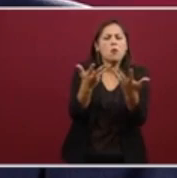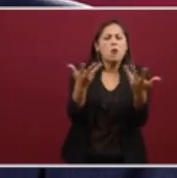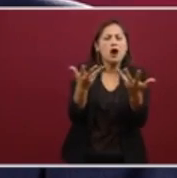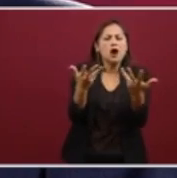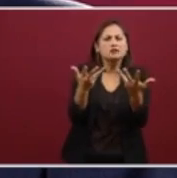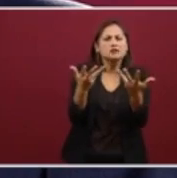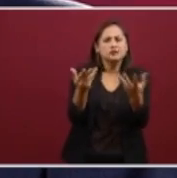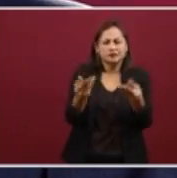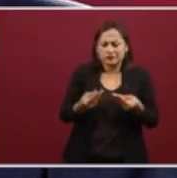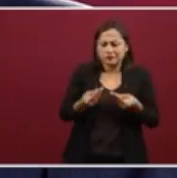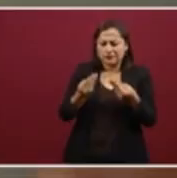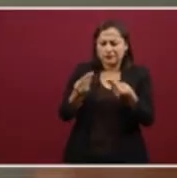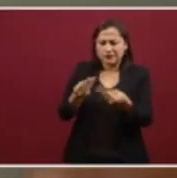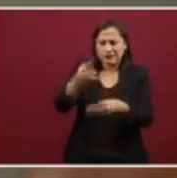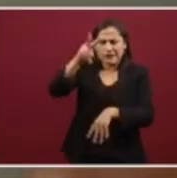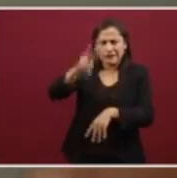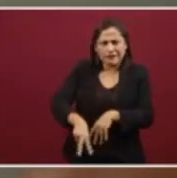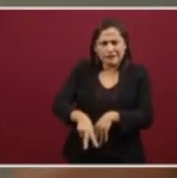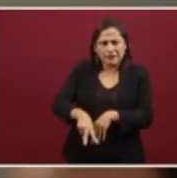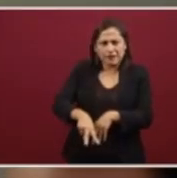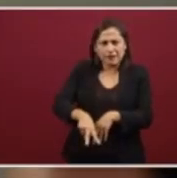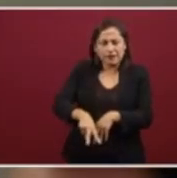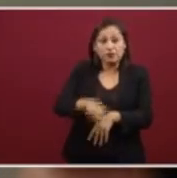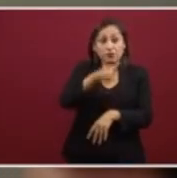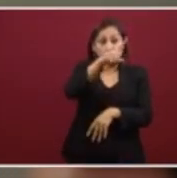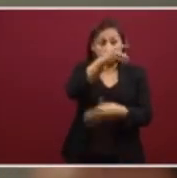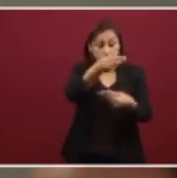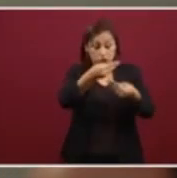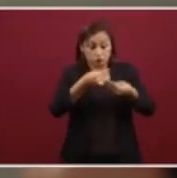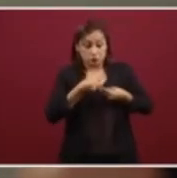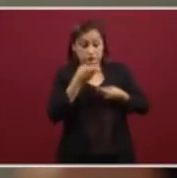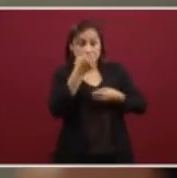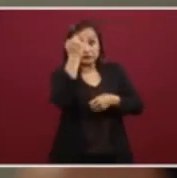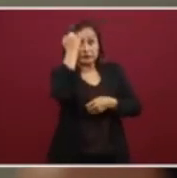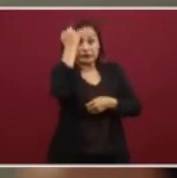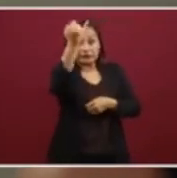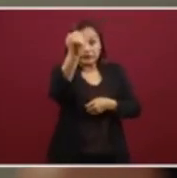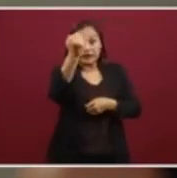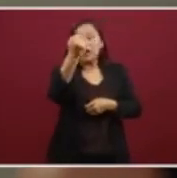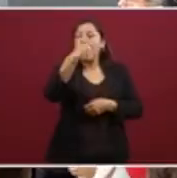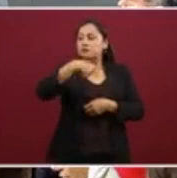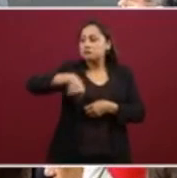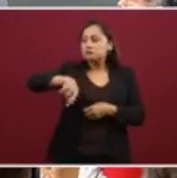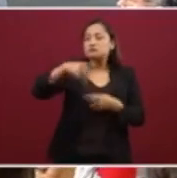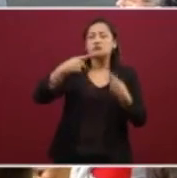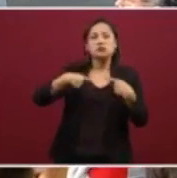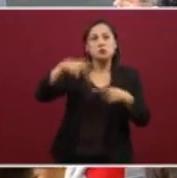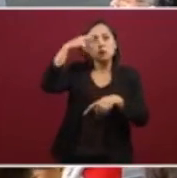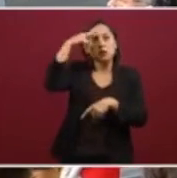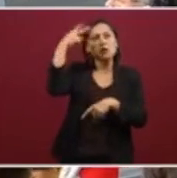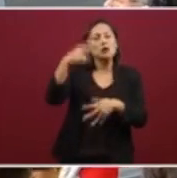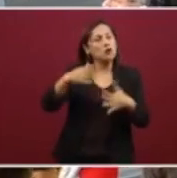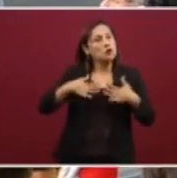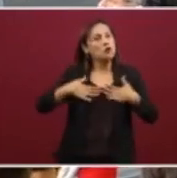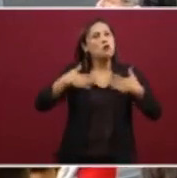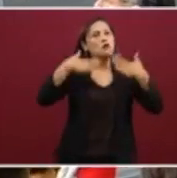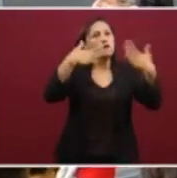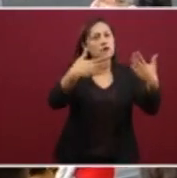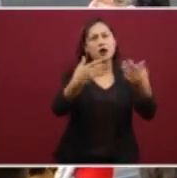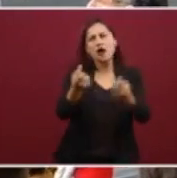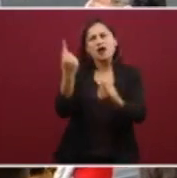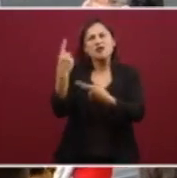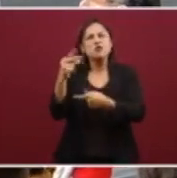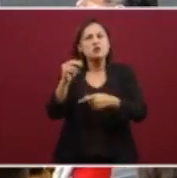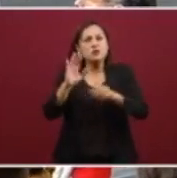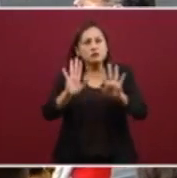todos los mexicanos. Muchos confiamos en usted, muchos confían en usted. Yo le quiero preguntar en temas de